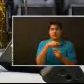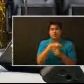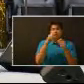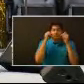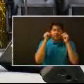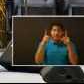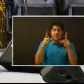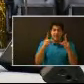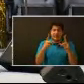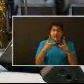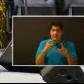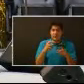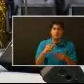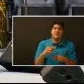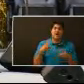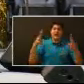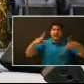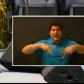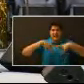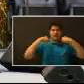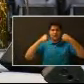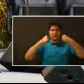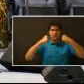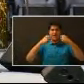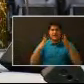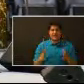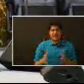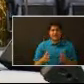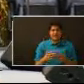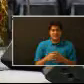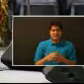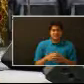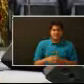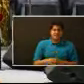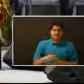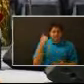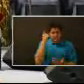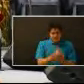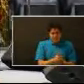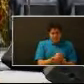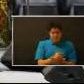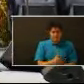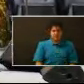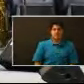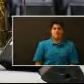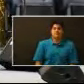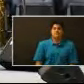los valientes y que despertemos los valientes. Amén.